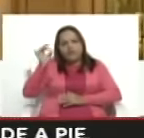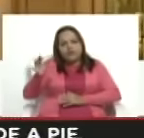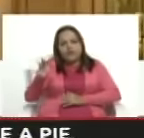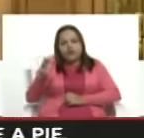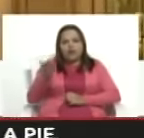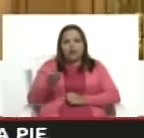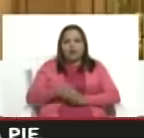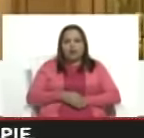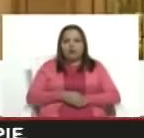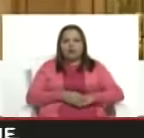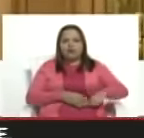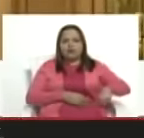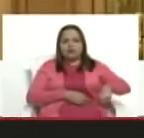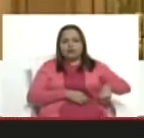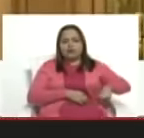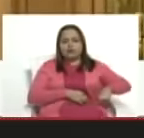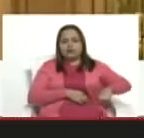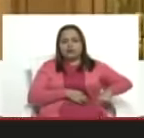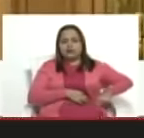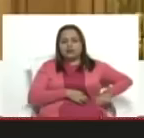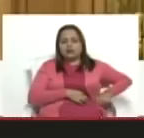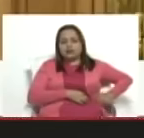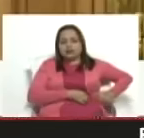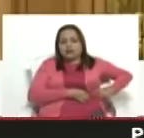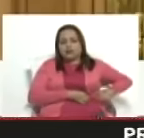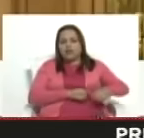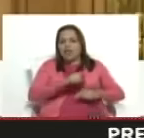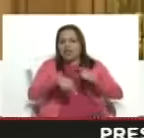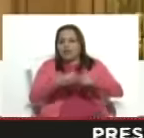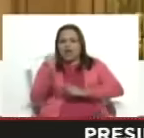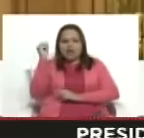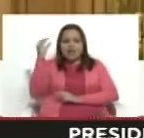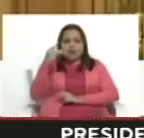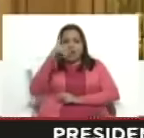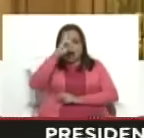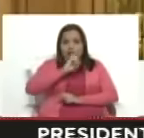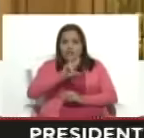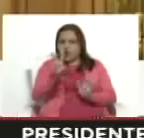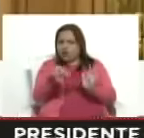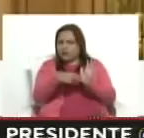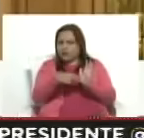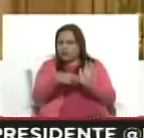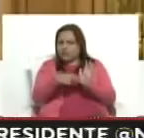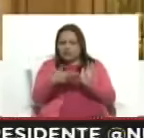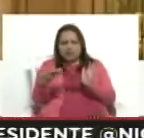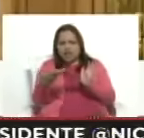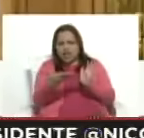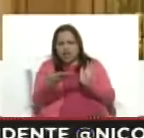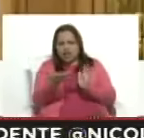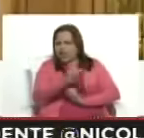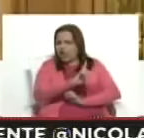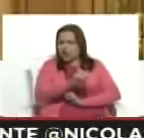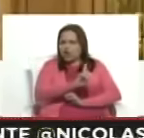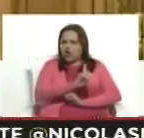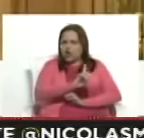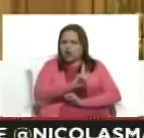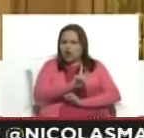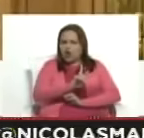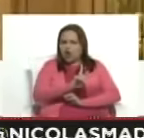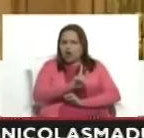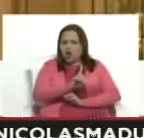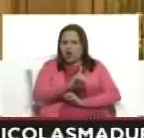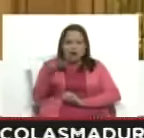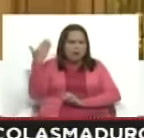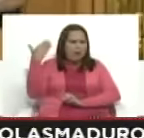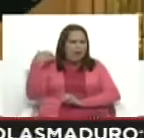Sí, claro, la asamblea del año 2000, ¿2000 qué? No, vale. Claro,